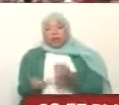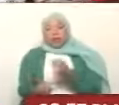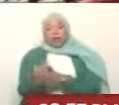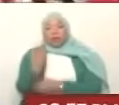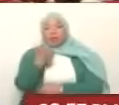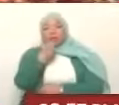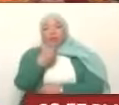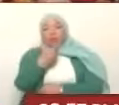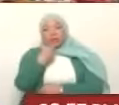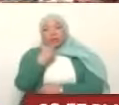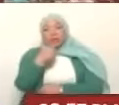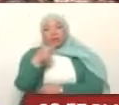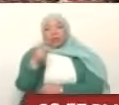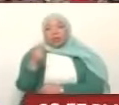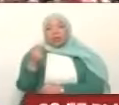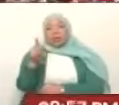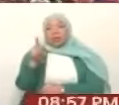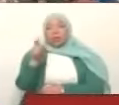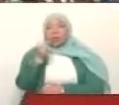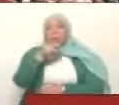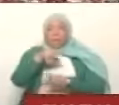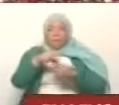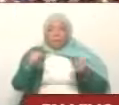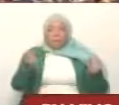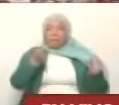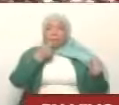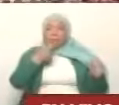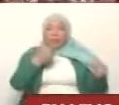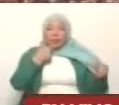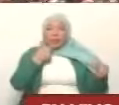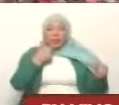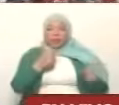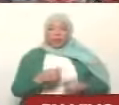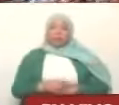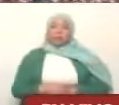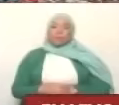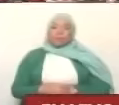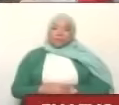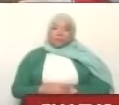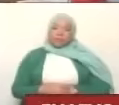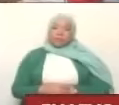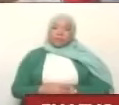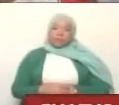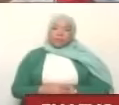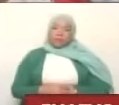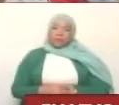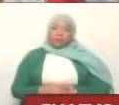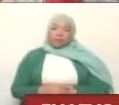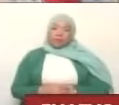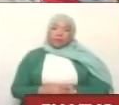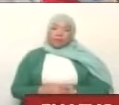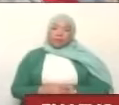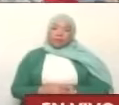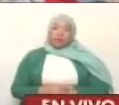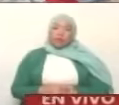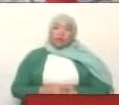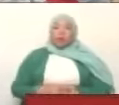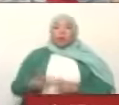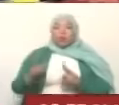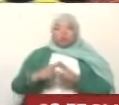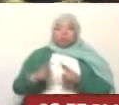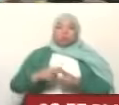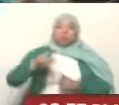Bueno, iremos a Turén. Turén es una tierra que amo mucho. ¿No? Conozco bien el estado